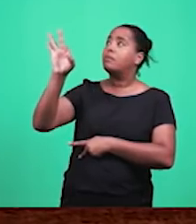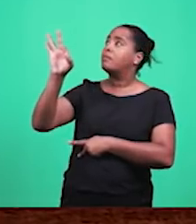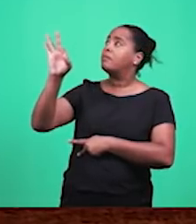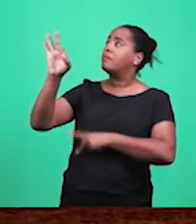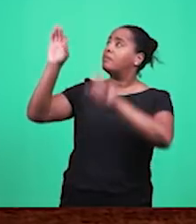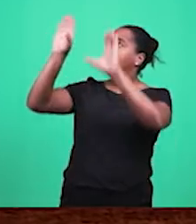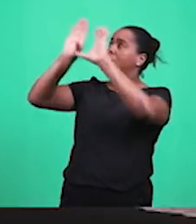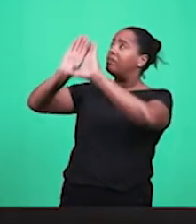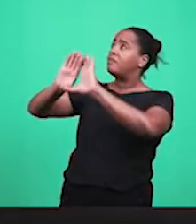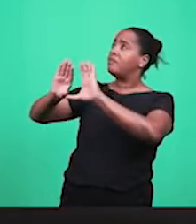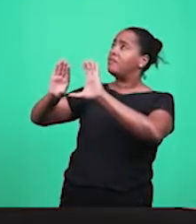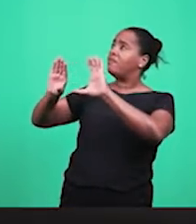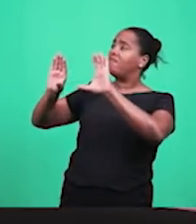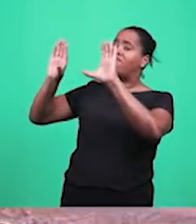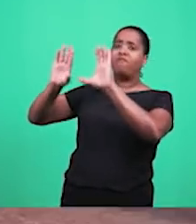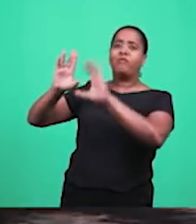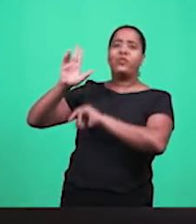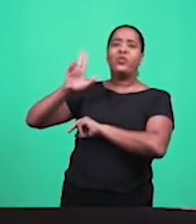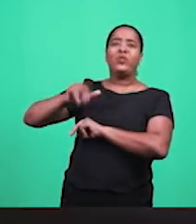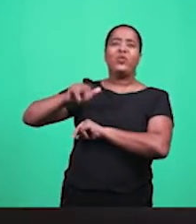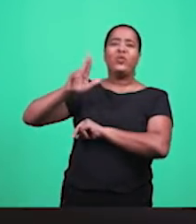mis amores